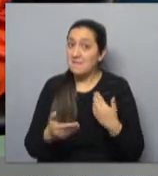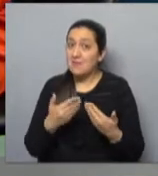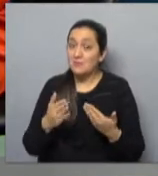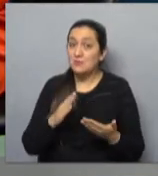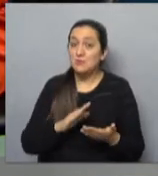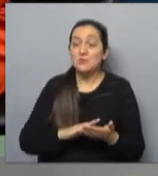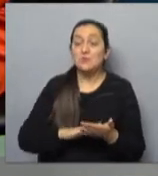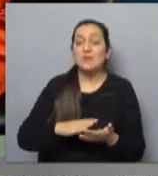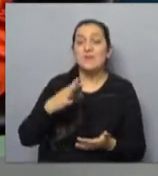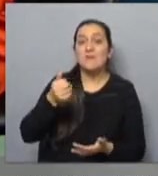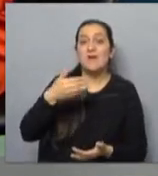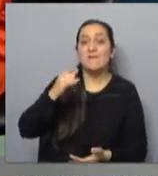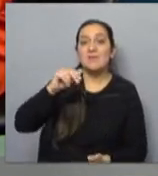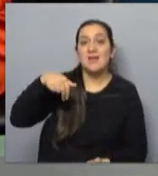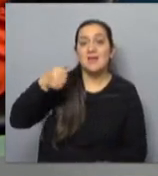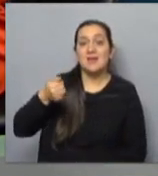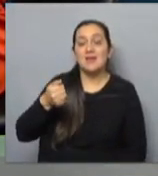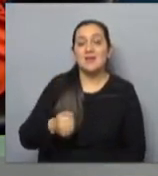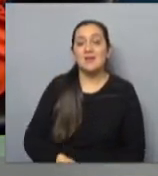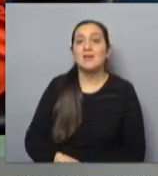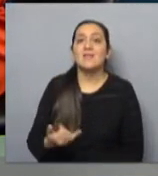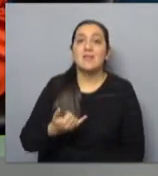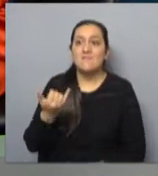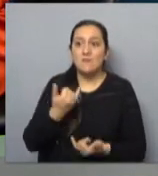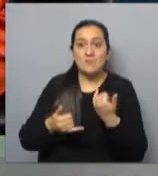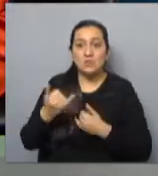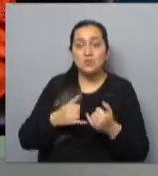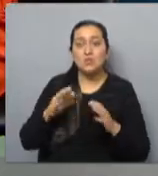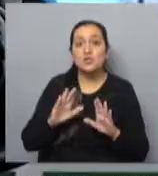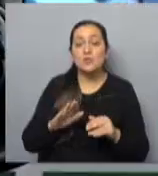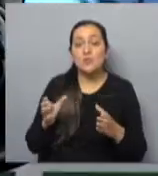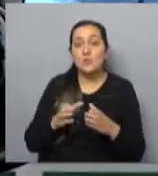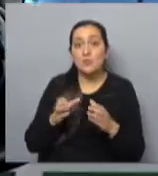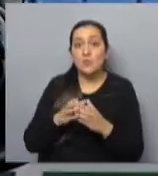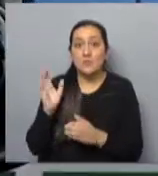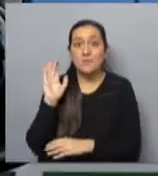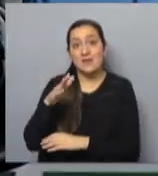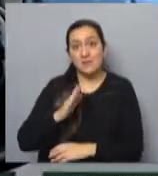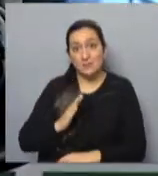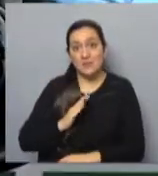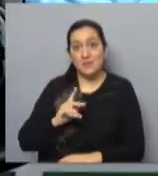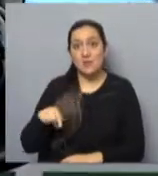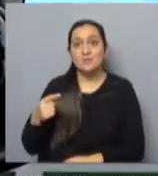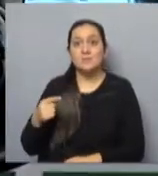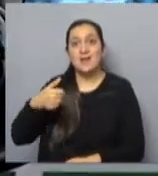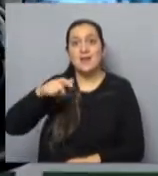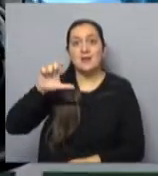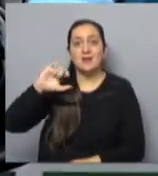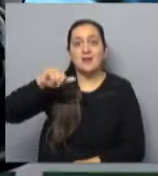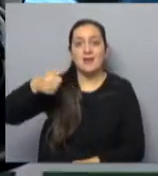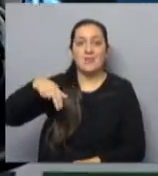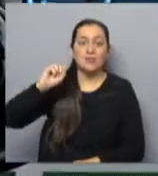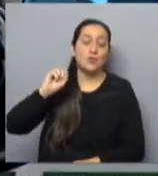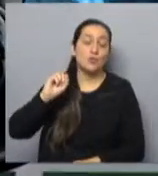de fabiana barreto neutral informativas de la federación uruguaya de vasco en la parte femenina y este alejandro a loris